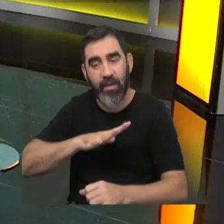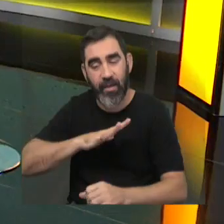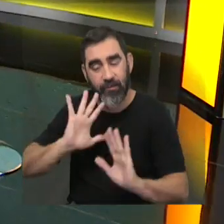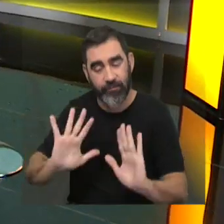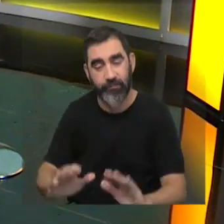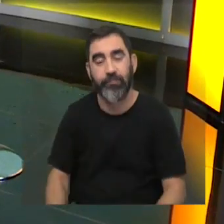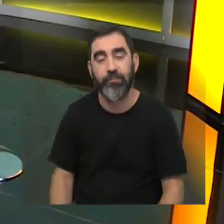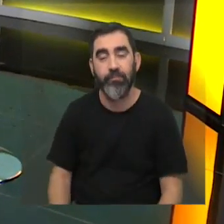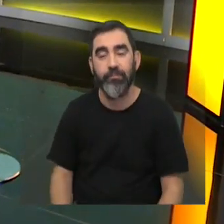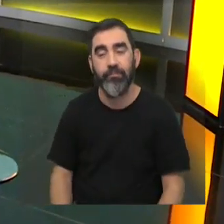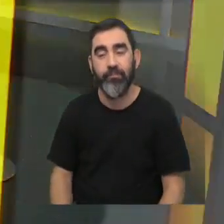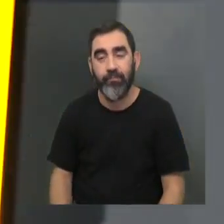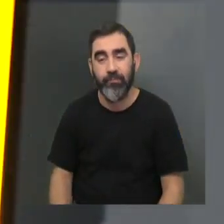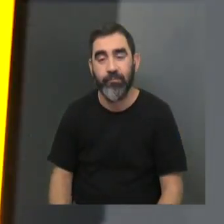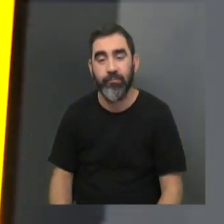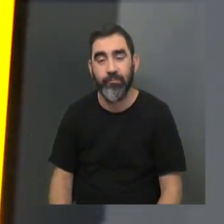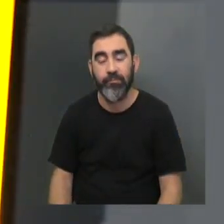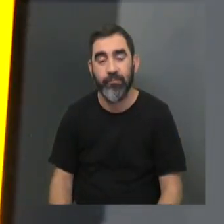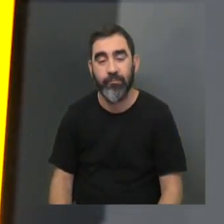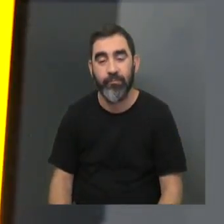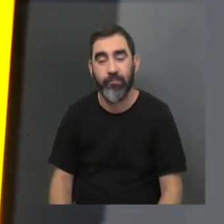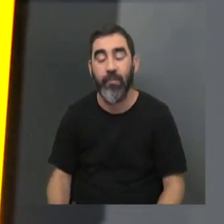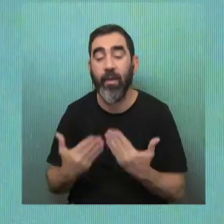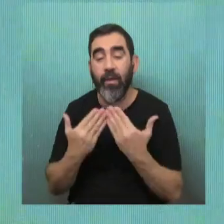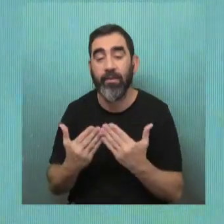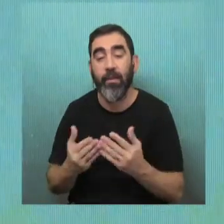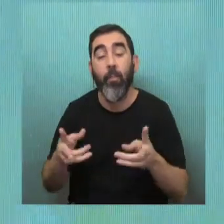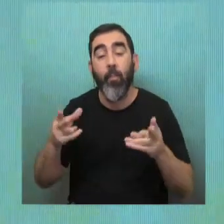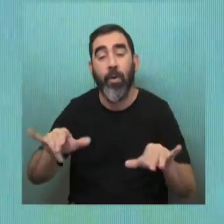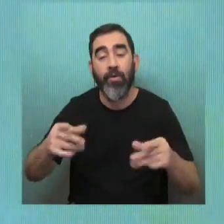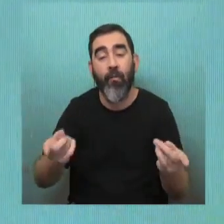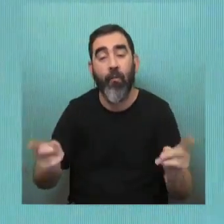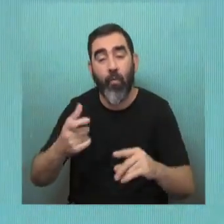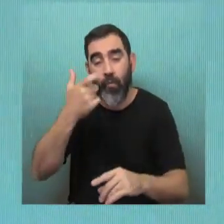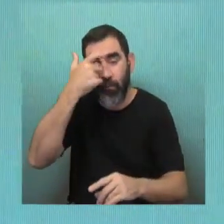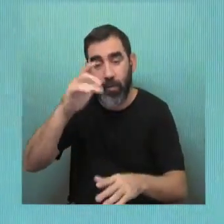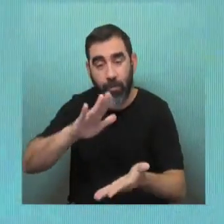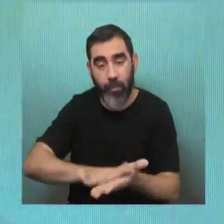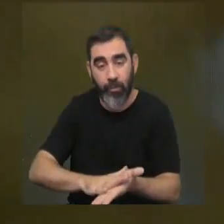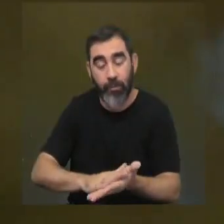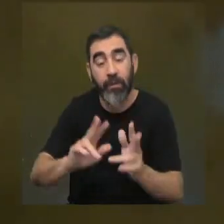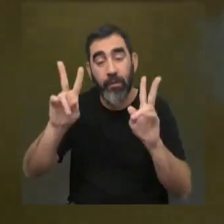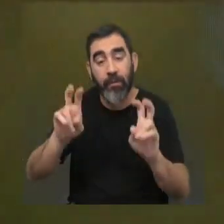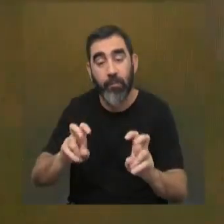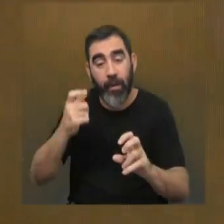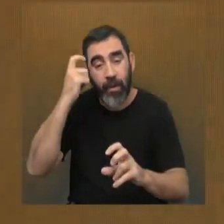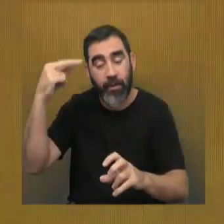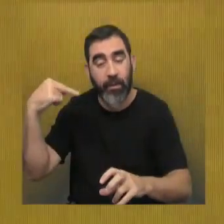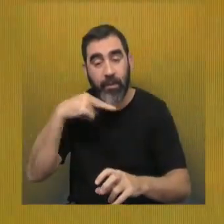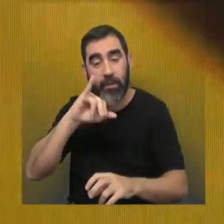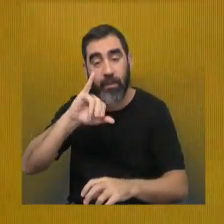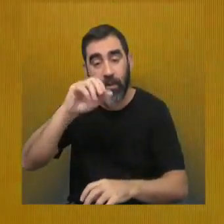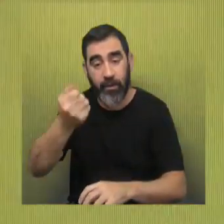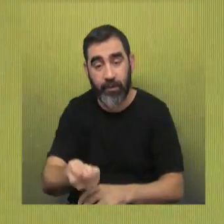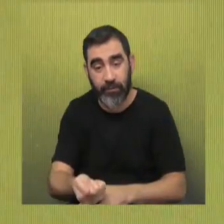para Hay primavera. más manchas para este boletín. Gracias, Daniela. Pausa en Sobre Ciencia, ya volvemos para hablar de inteligencia